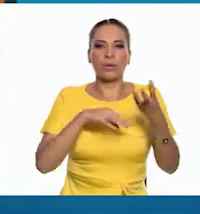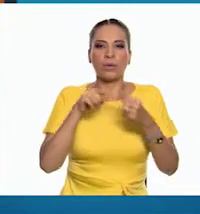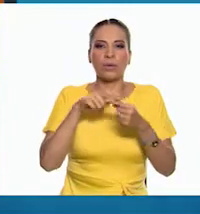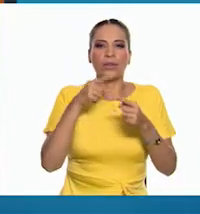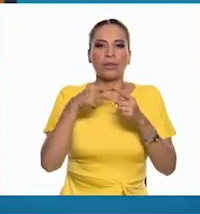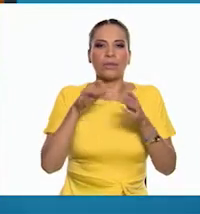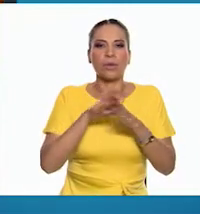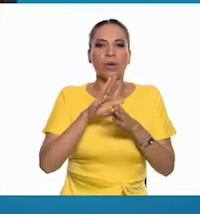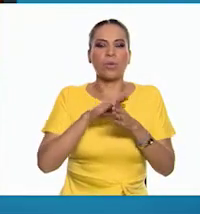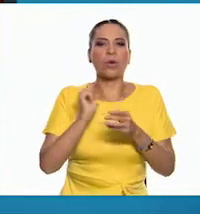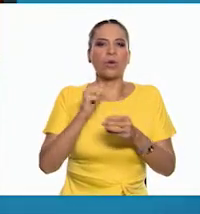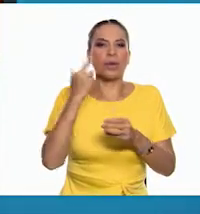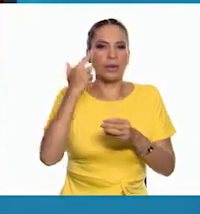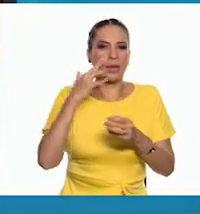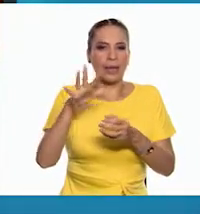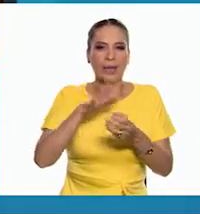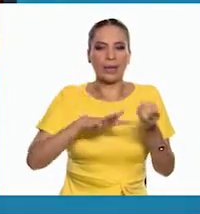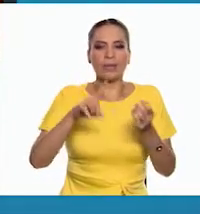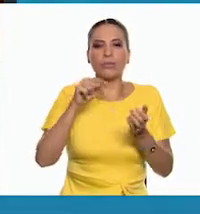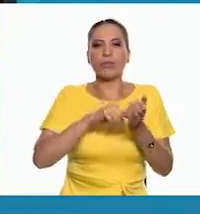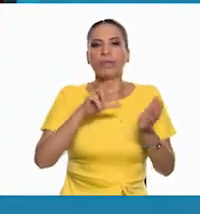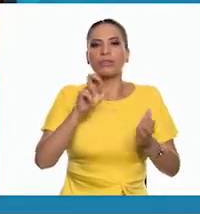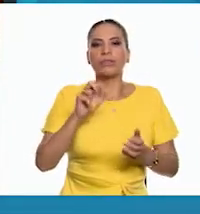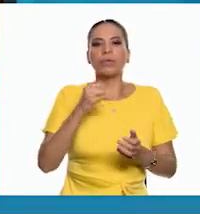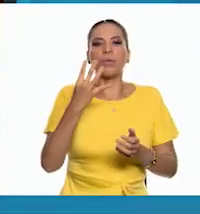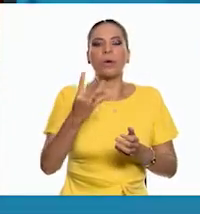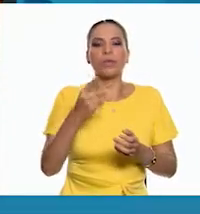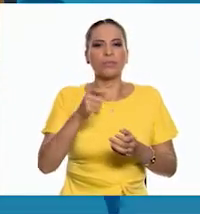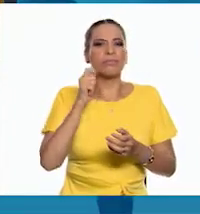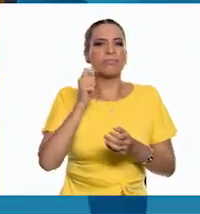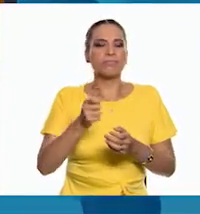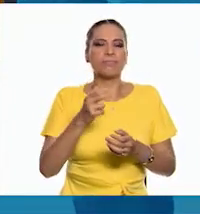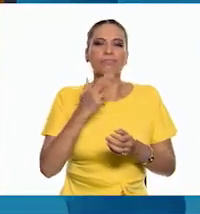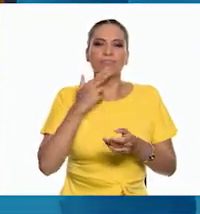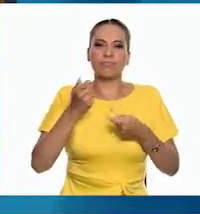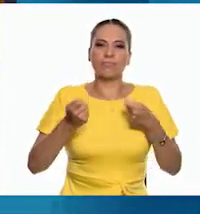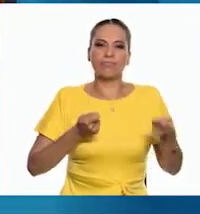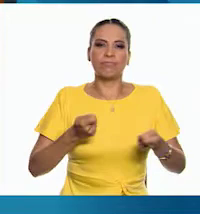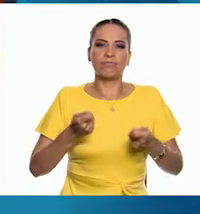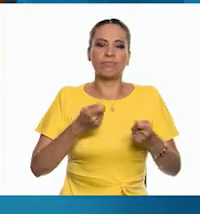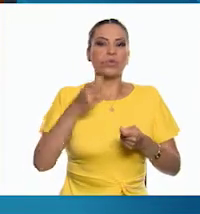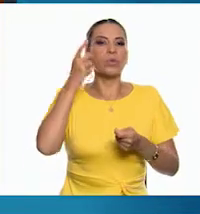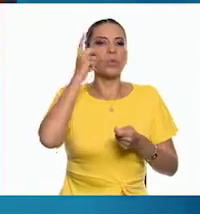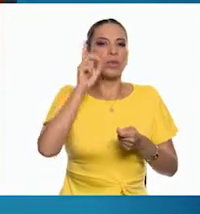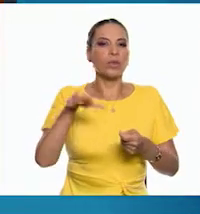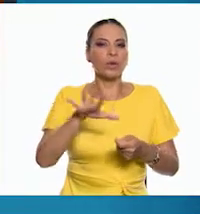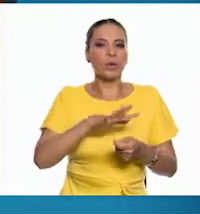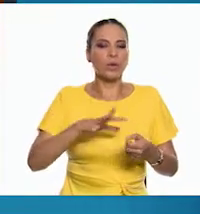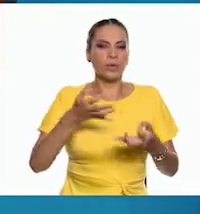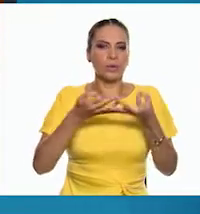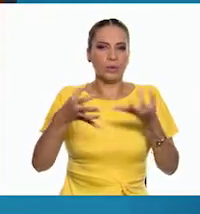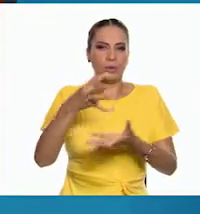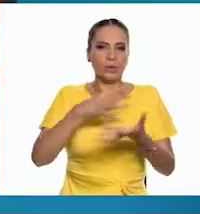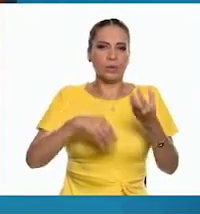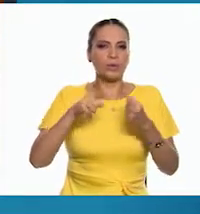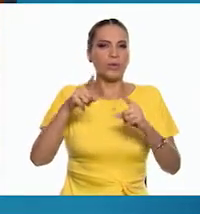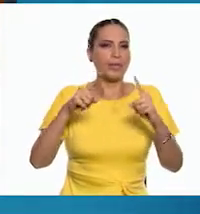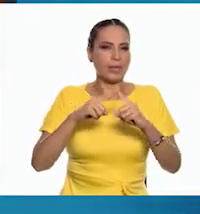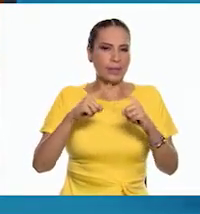vales reales, que a partir de 1804 va a significar el control de las propiedades y de los recursos de la